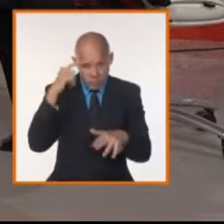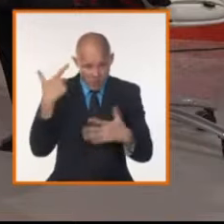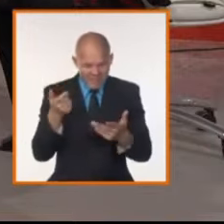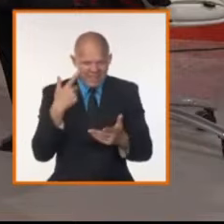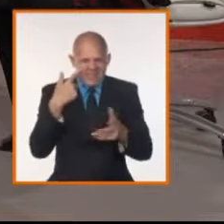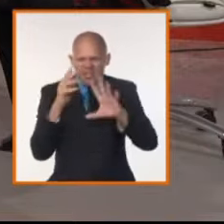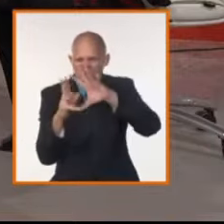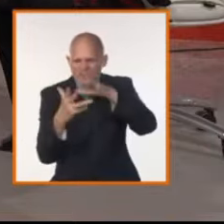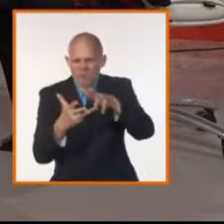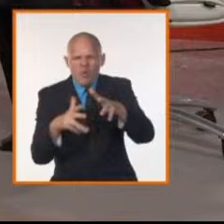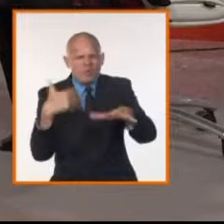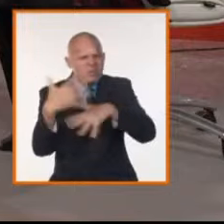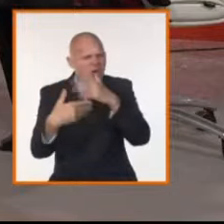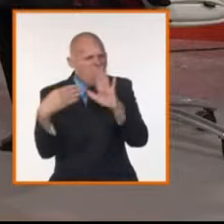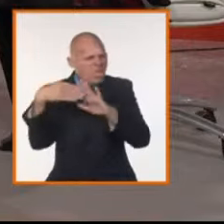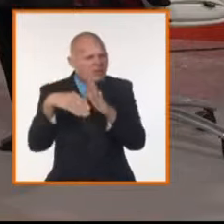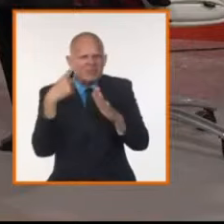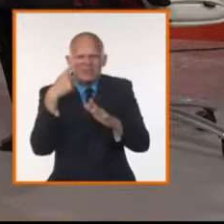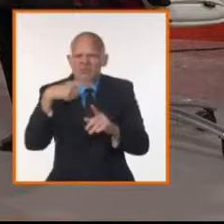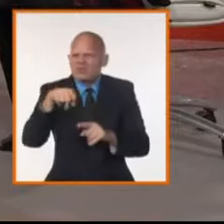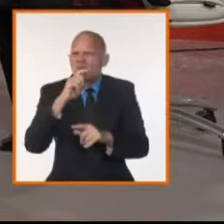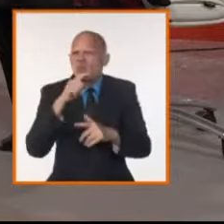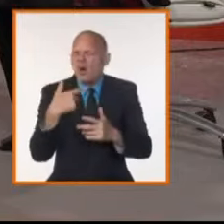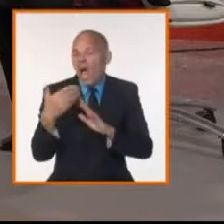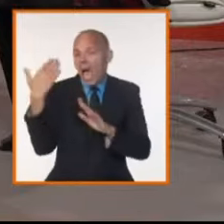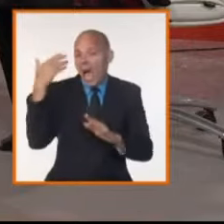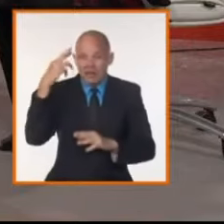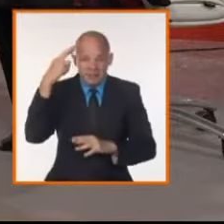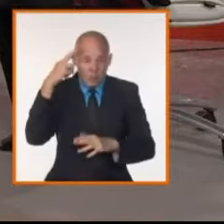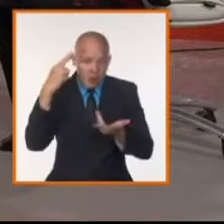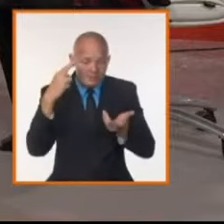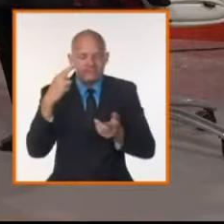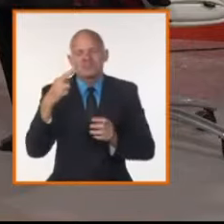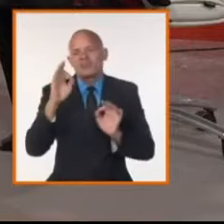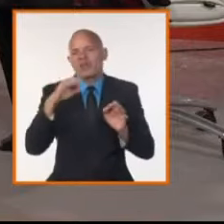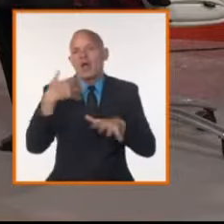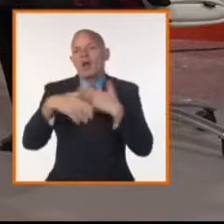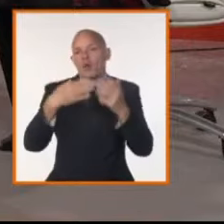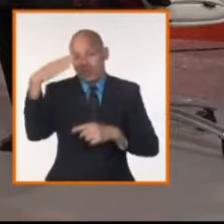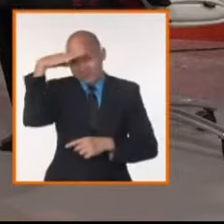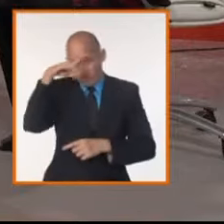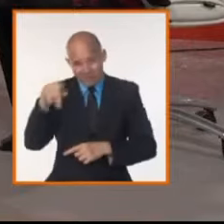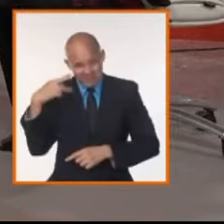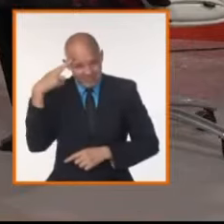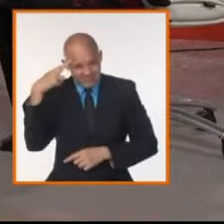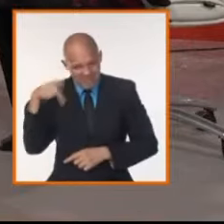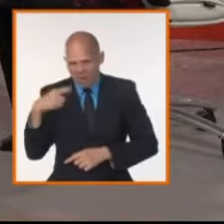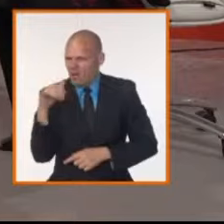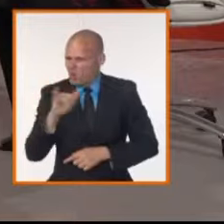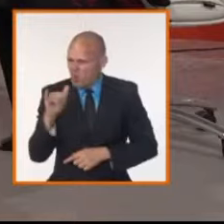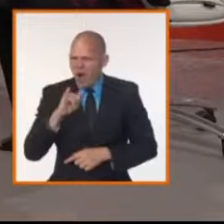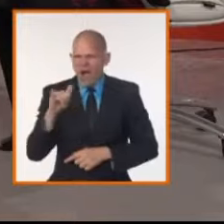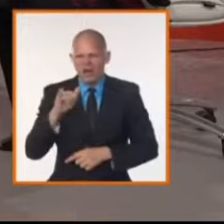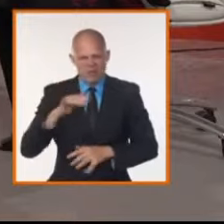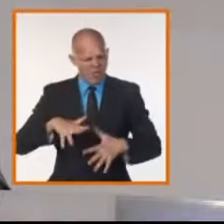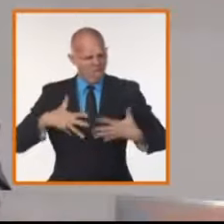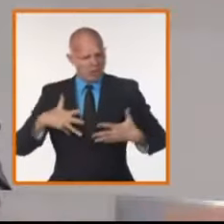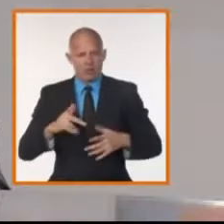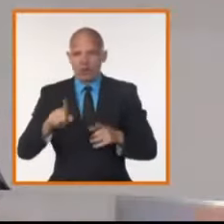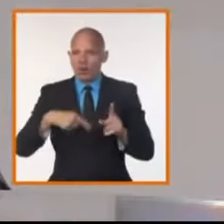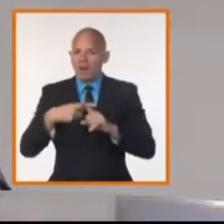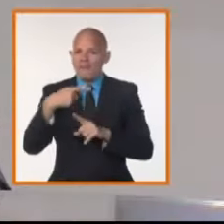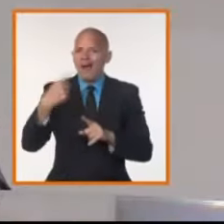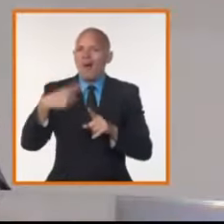política que va creciendo acompañado de todo este escenario esa Esa esa postura que tenía con respecto a